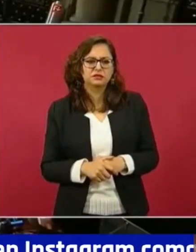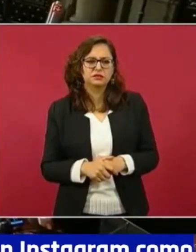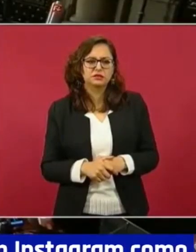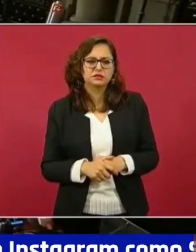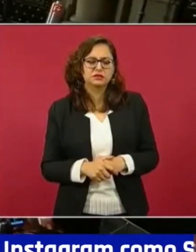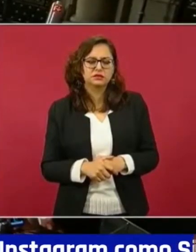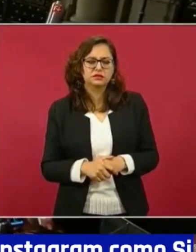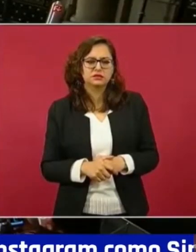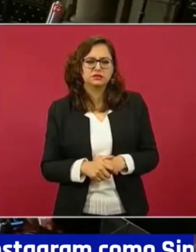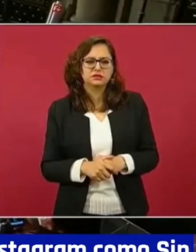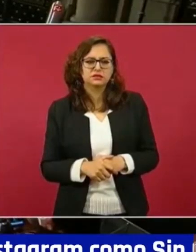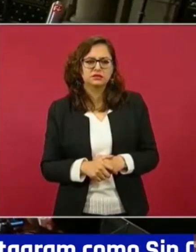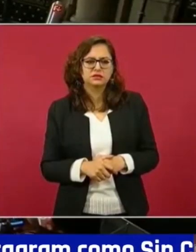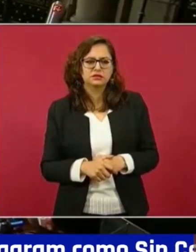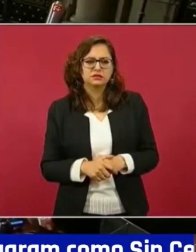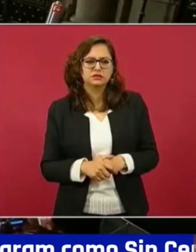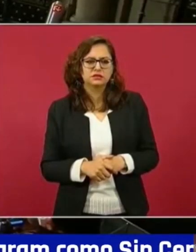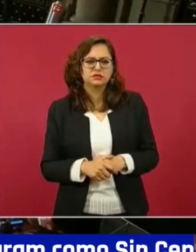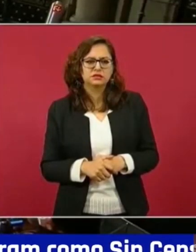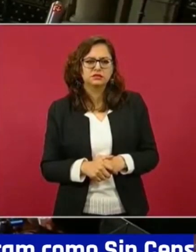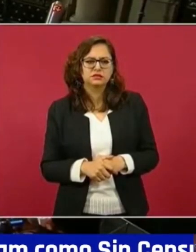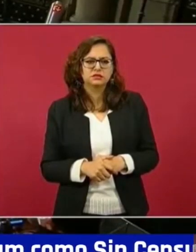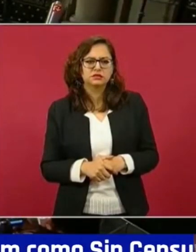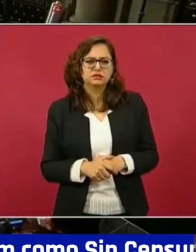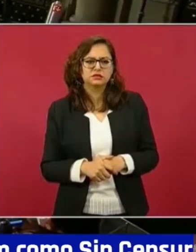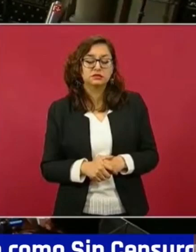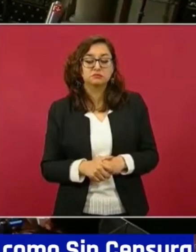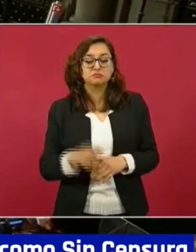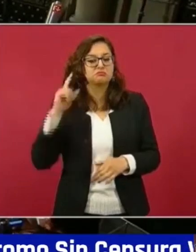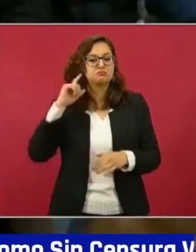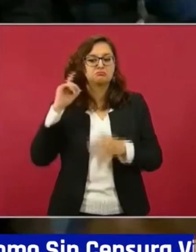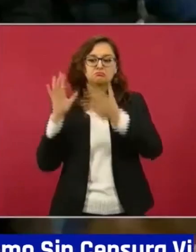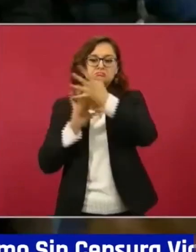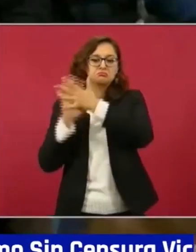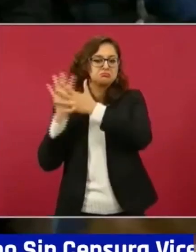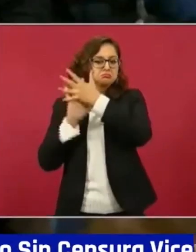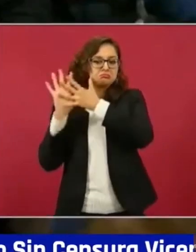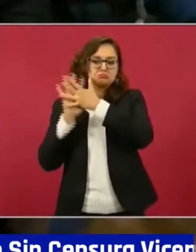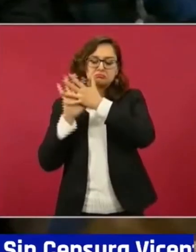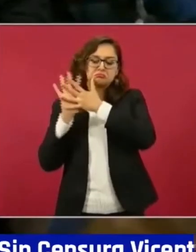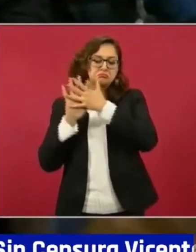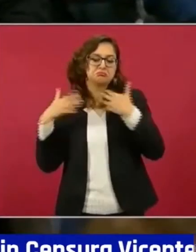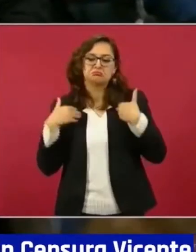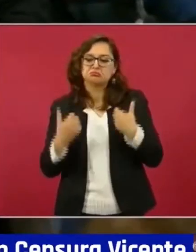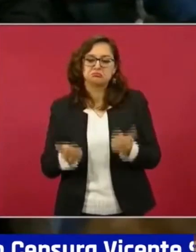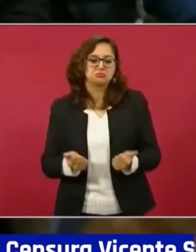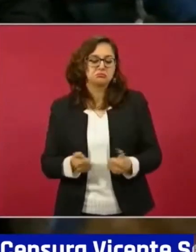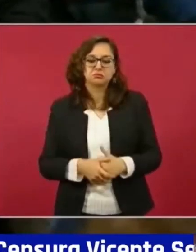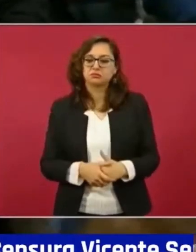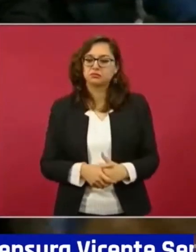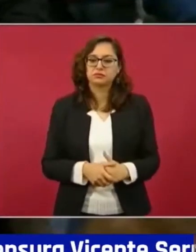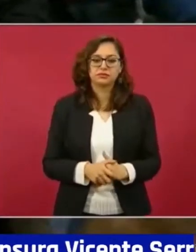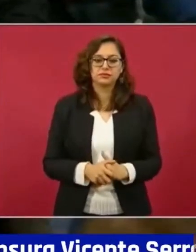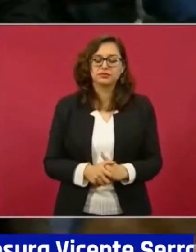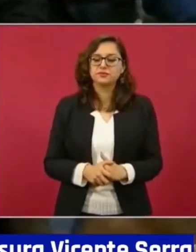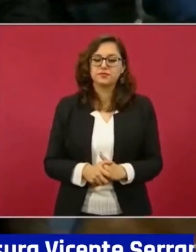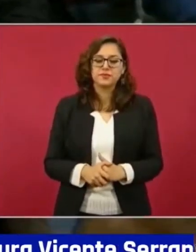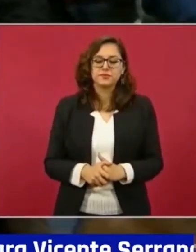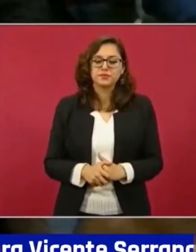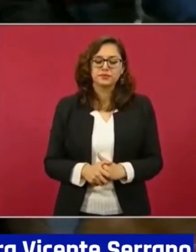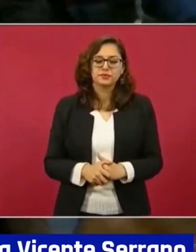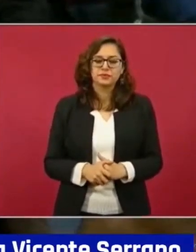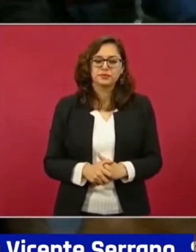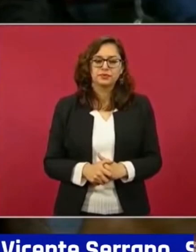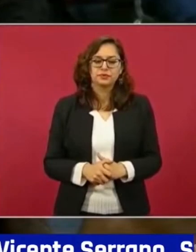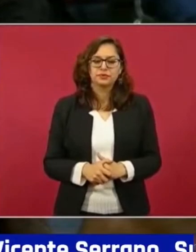aquí se garantiza piso parejo, porque hay algunas quejas ya de que el sindicato que presidía Romero